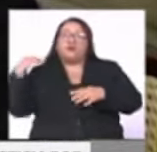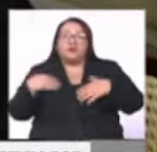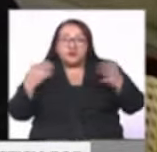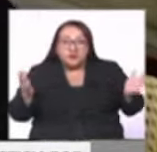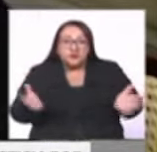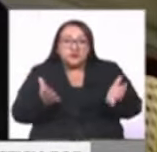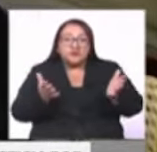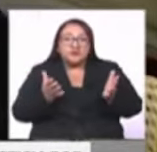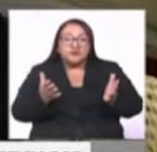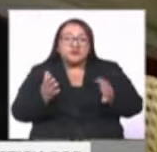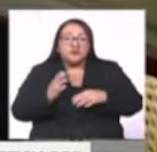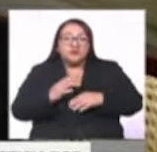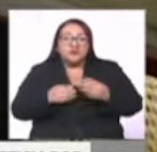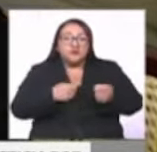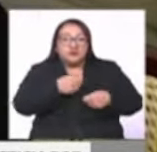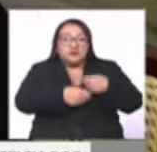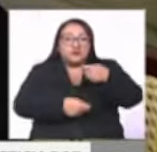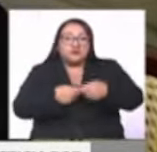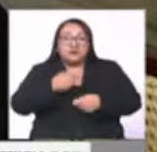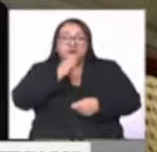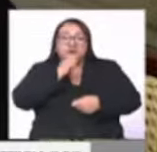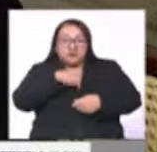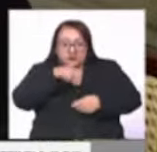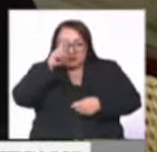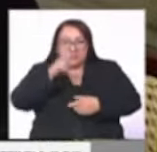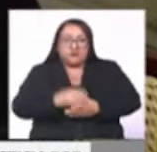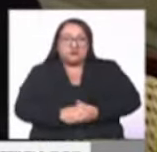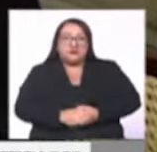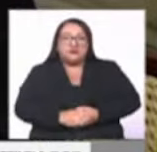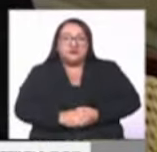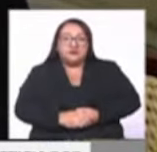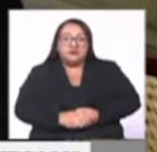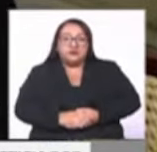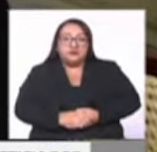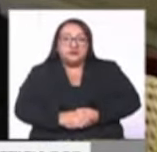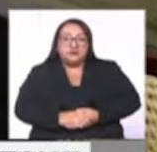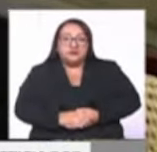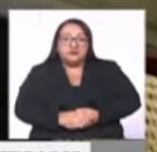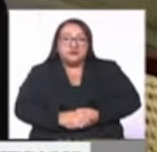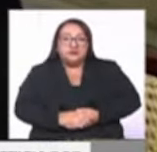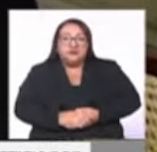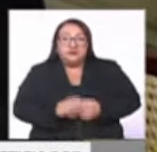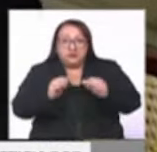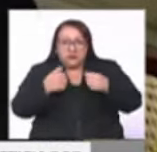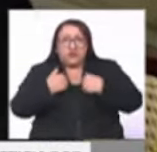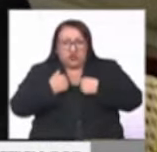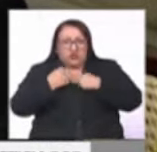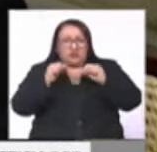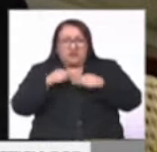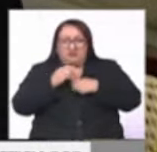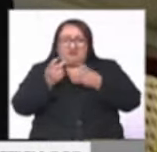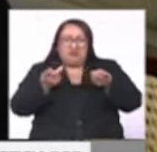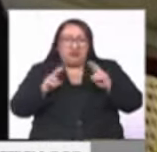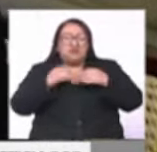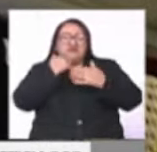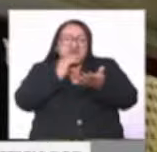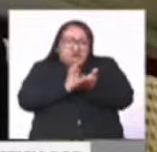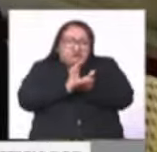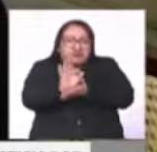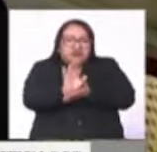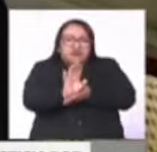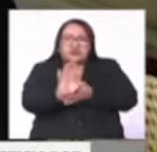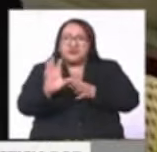la inversión privada en en el país Por supuesto que rechazo categóricamente esas